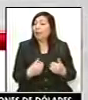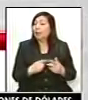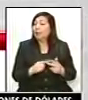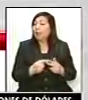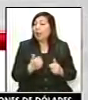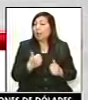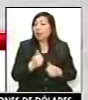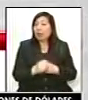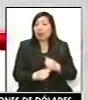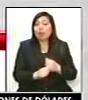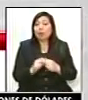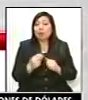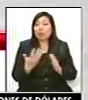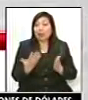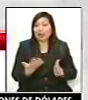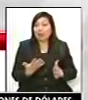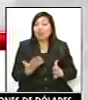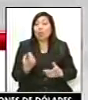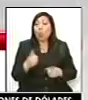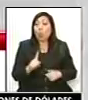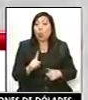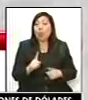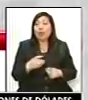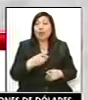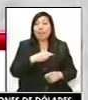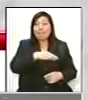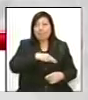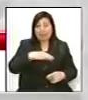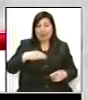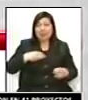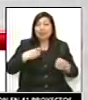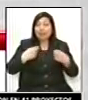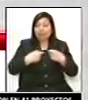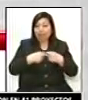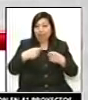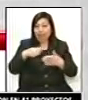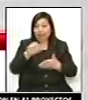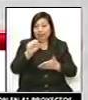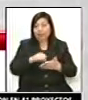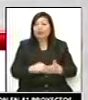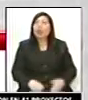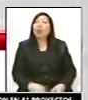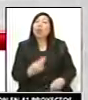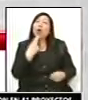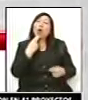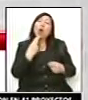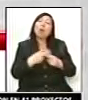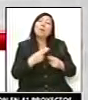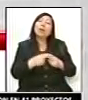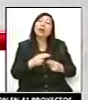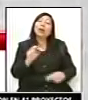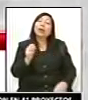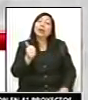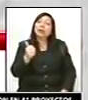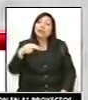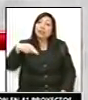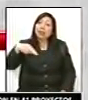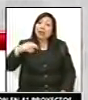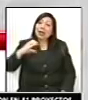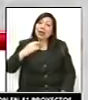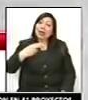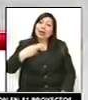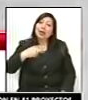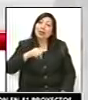en abril del 2010 cuando el exministro de Energía y Minas, Pedro Sánchez Gamarra, comunicó al entonces director ejecutivo